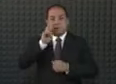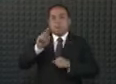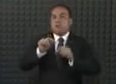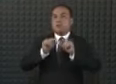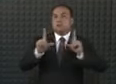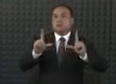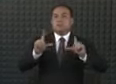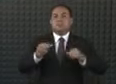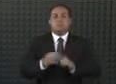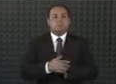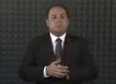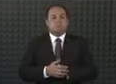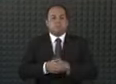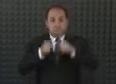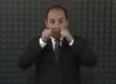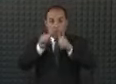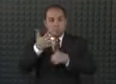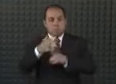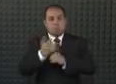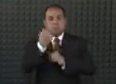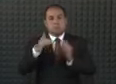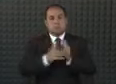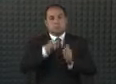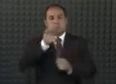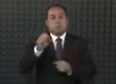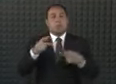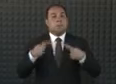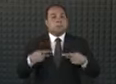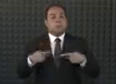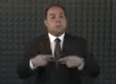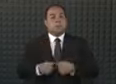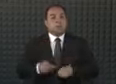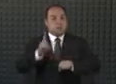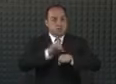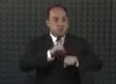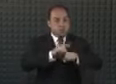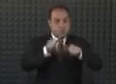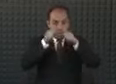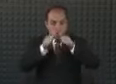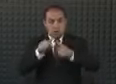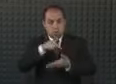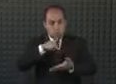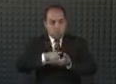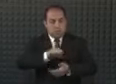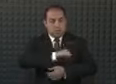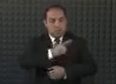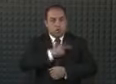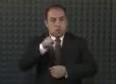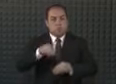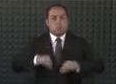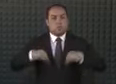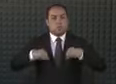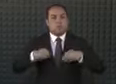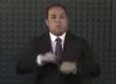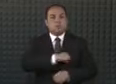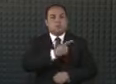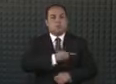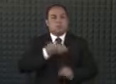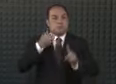estamos atendiendo alrededor de 1,500 pacientes diarios en los módulos de Salud en tu Vida, Salud para el Bienestar.